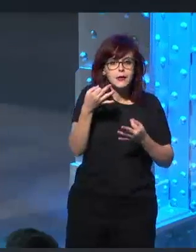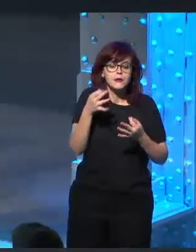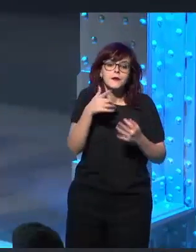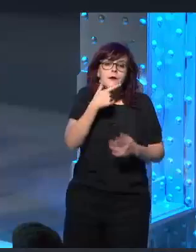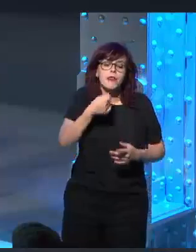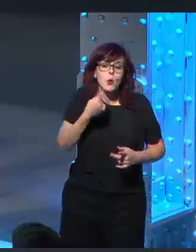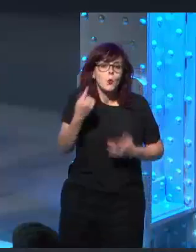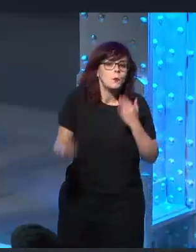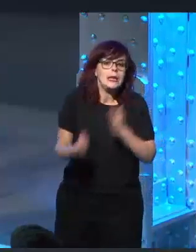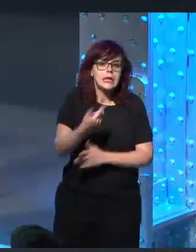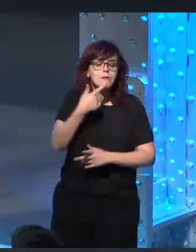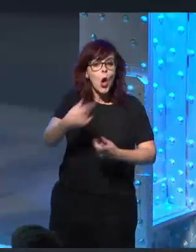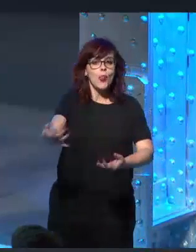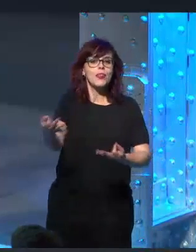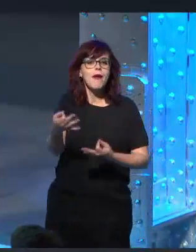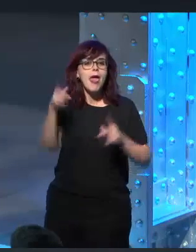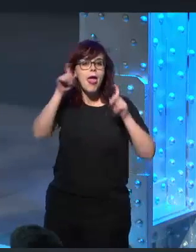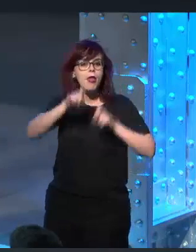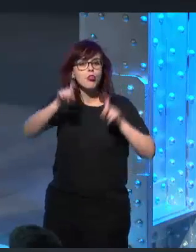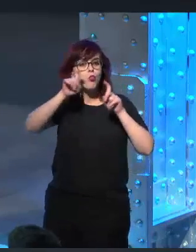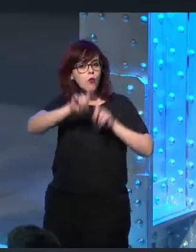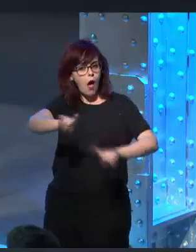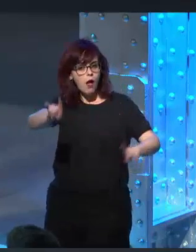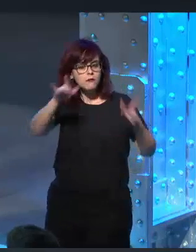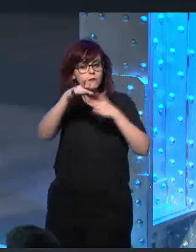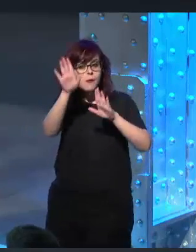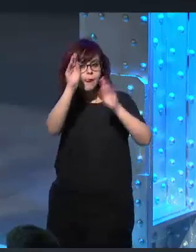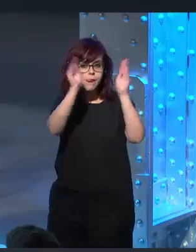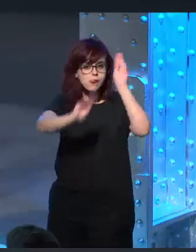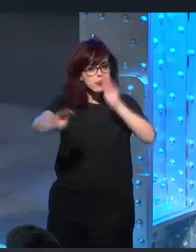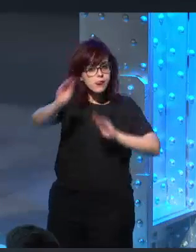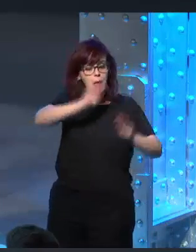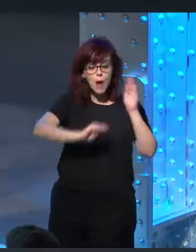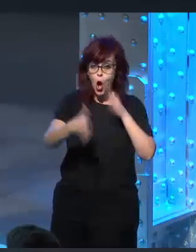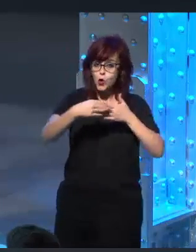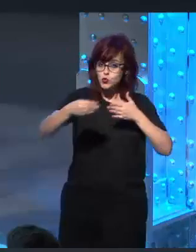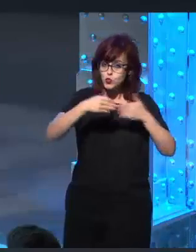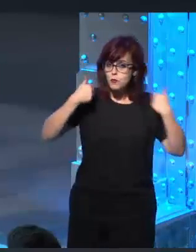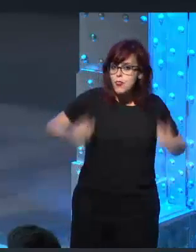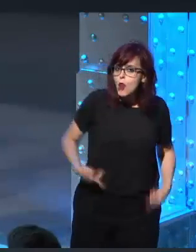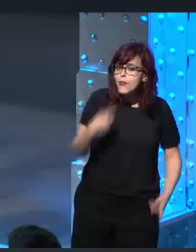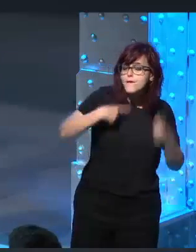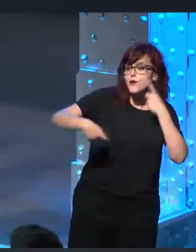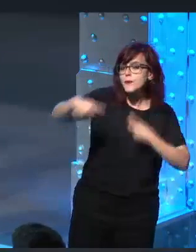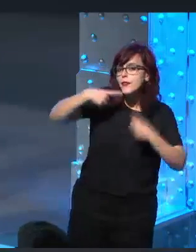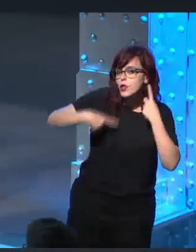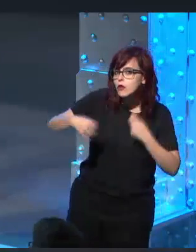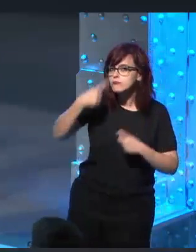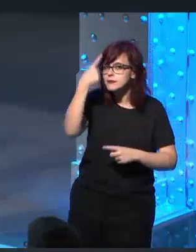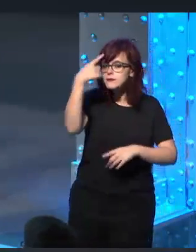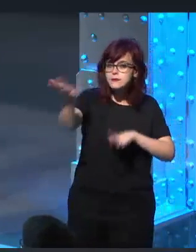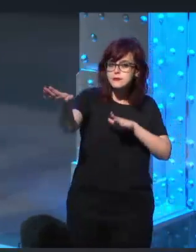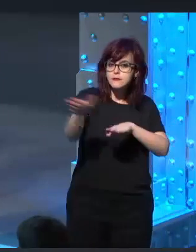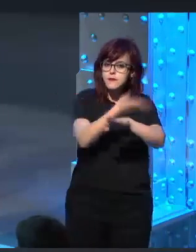mañana, ni mucho menos, pero se tiene que ir poco a poco avanzando a que el consumidor de información consiga distinguir